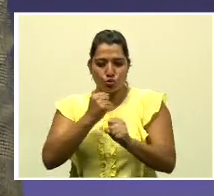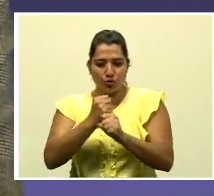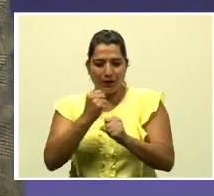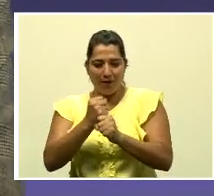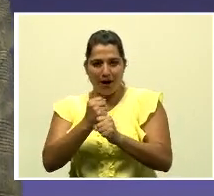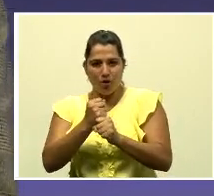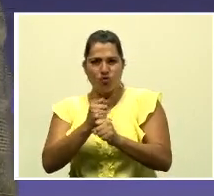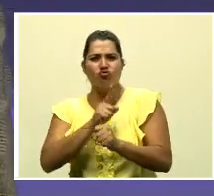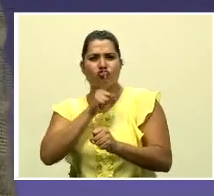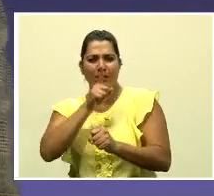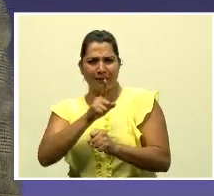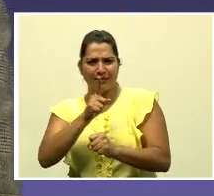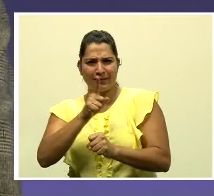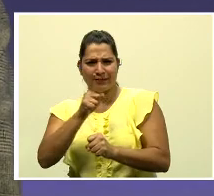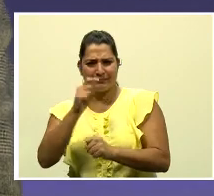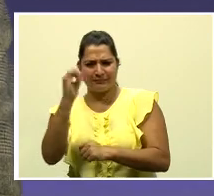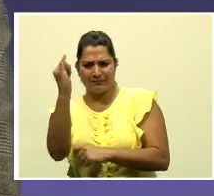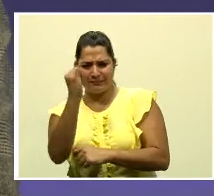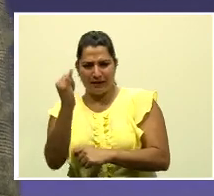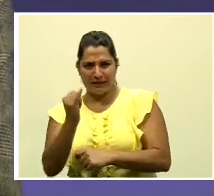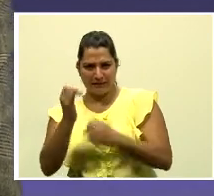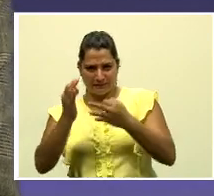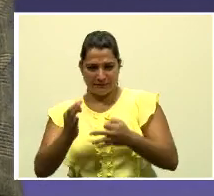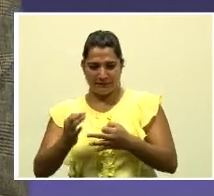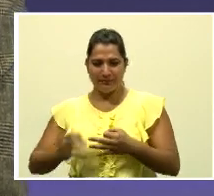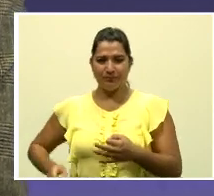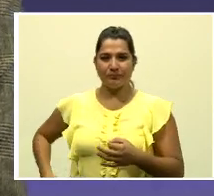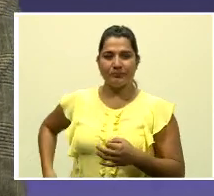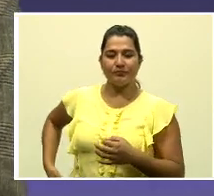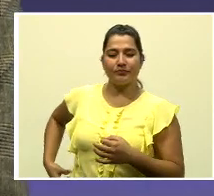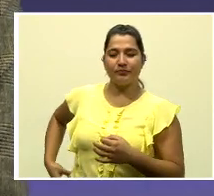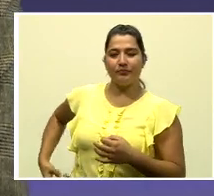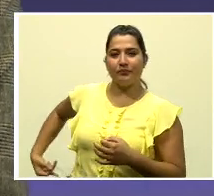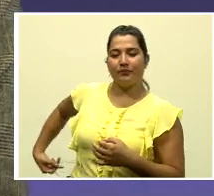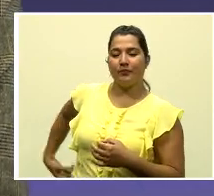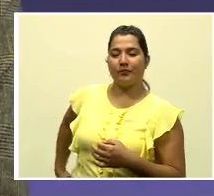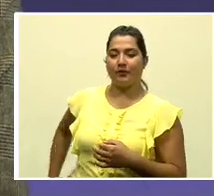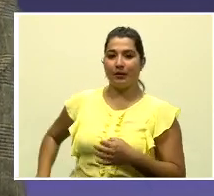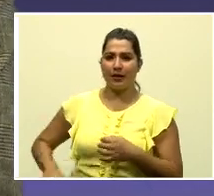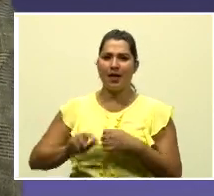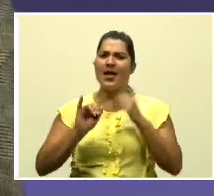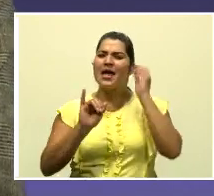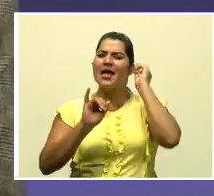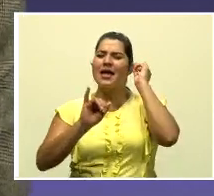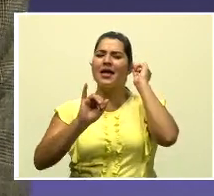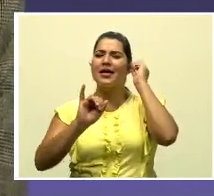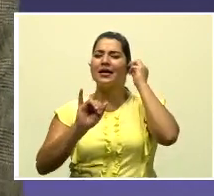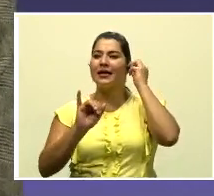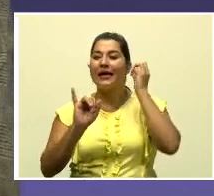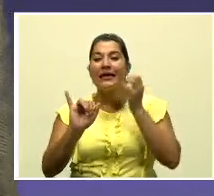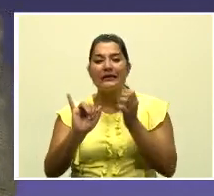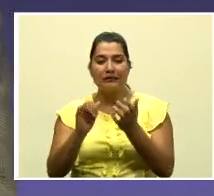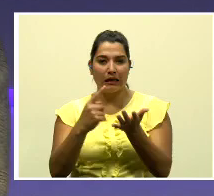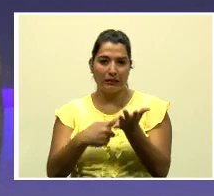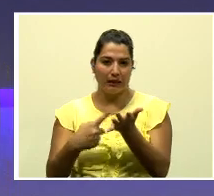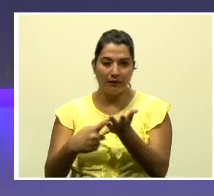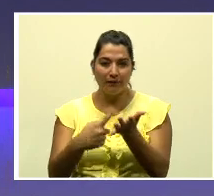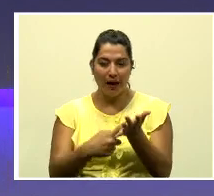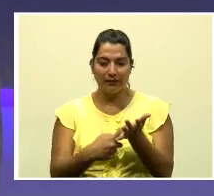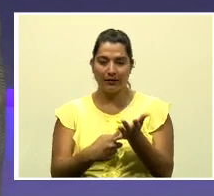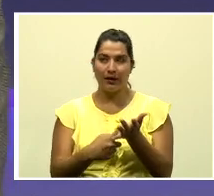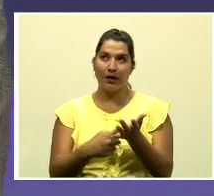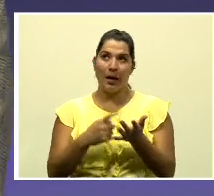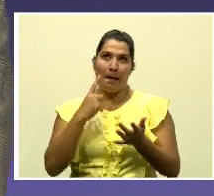artístico. Ahora, ese debate sobre el arte fotográfico, yo no dudo que la fotografía